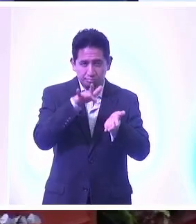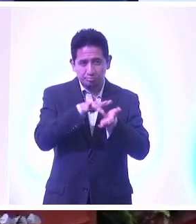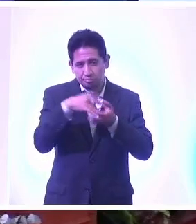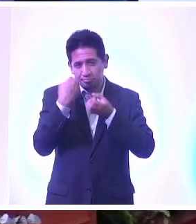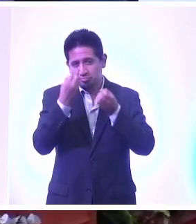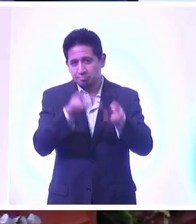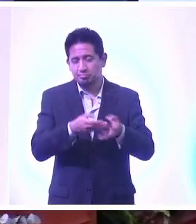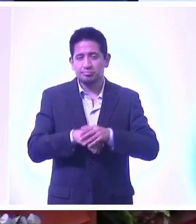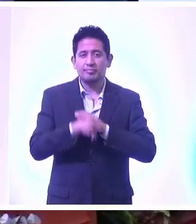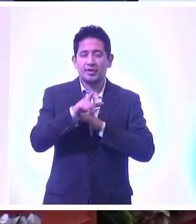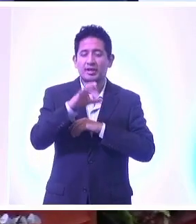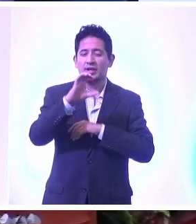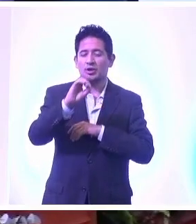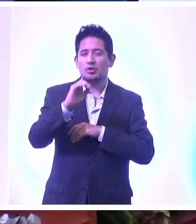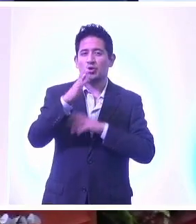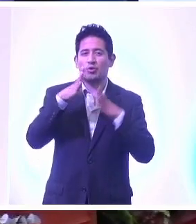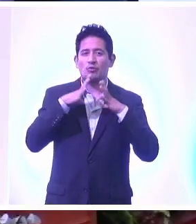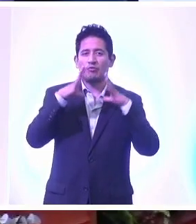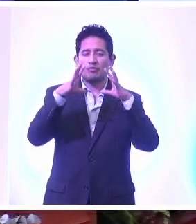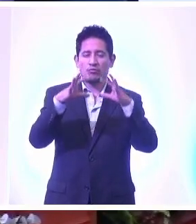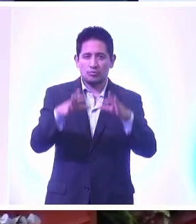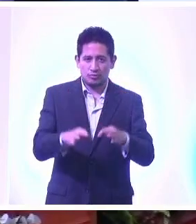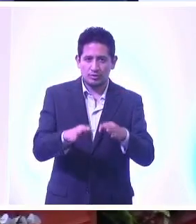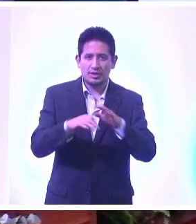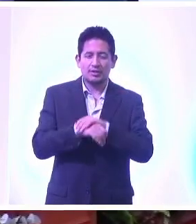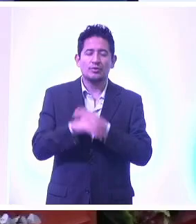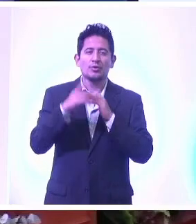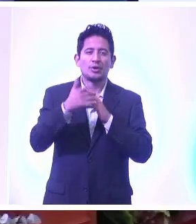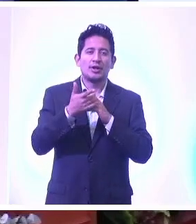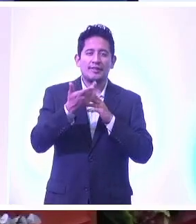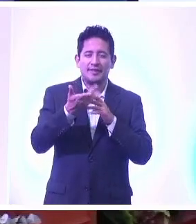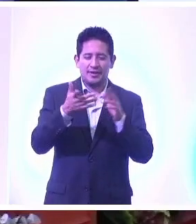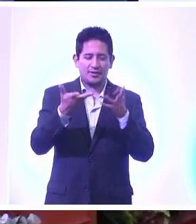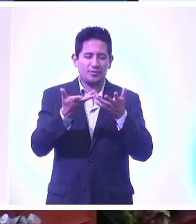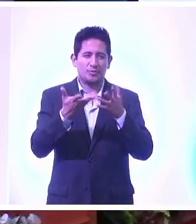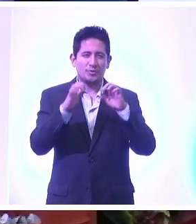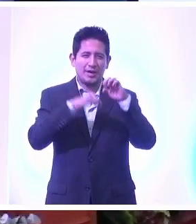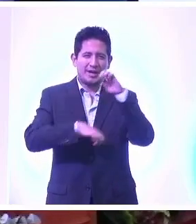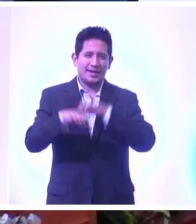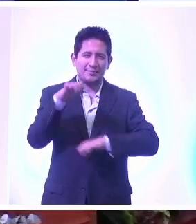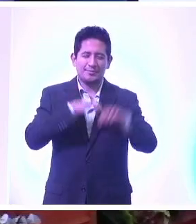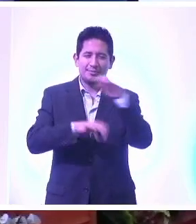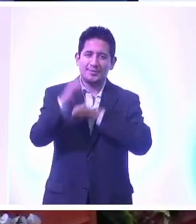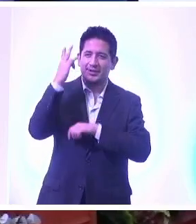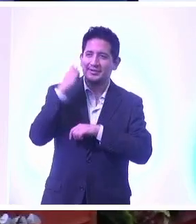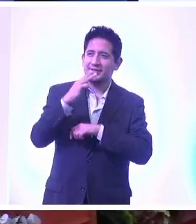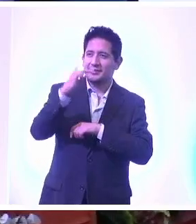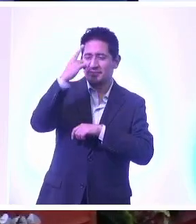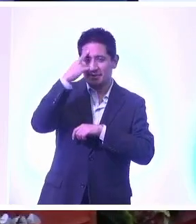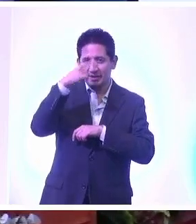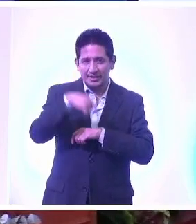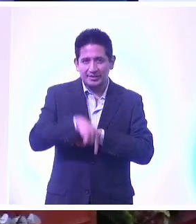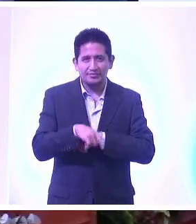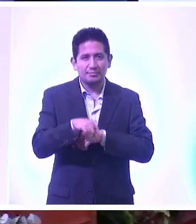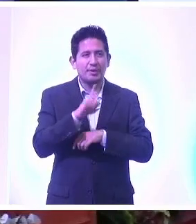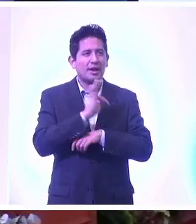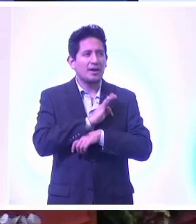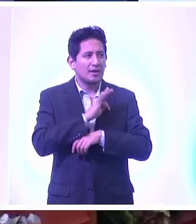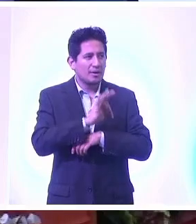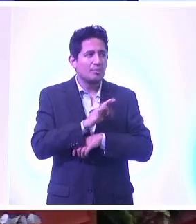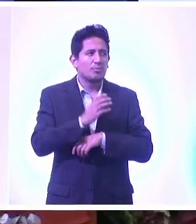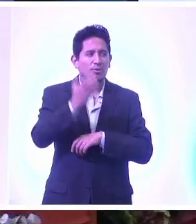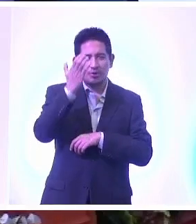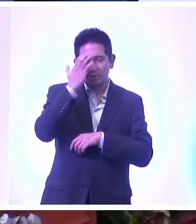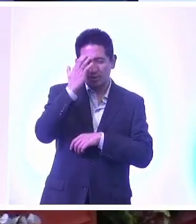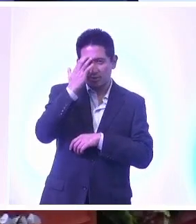también cofundador de Rockstar Travel agencia de viajes Que invita a las personas a redefinir el concepto de riqueza mediante